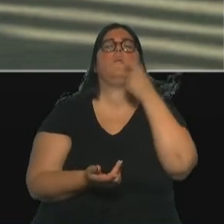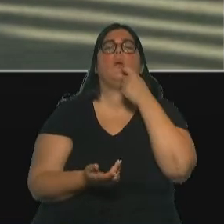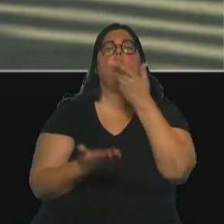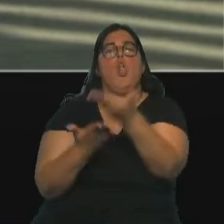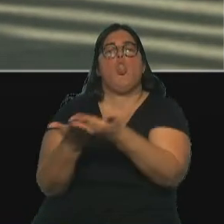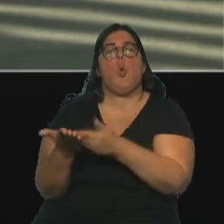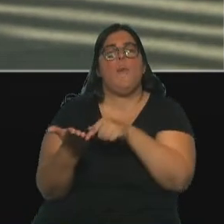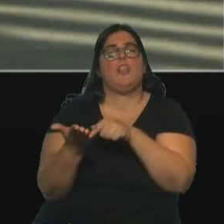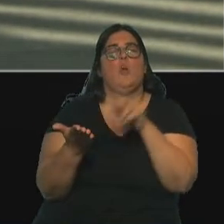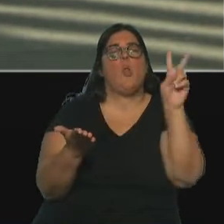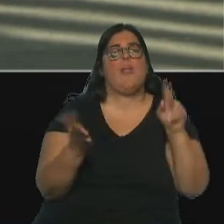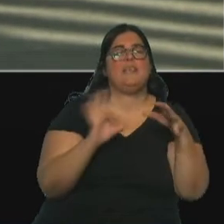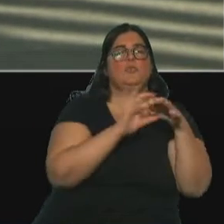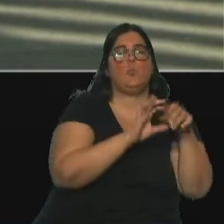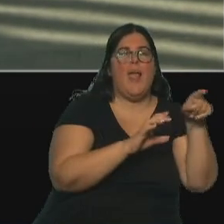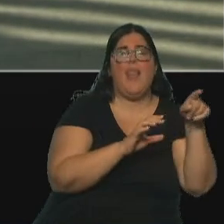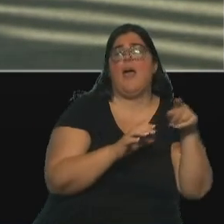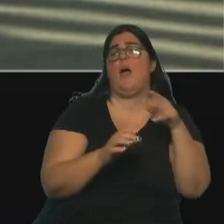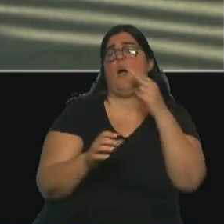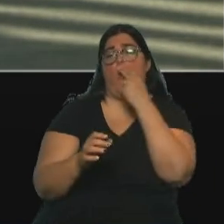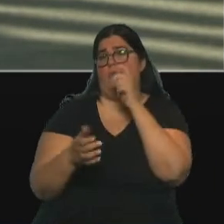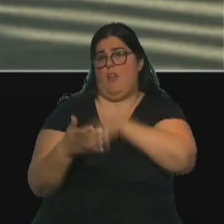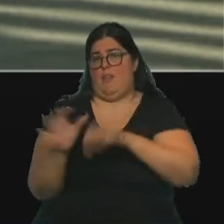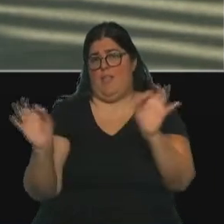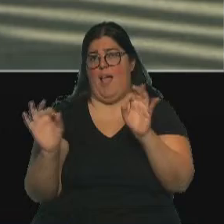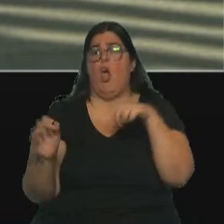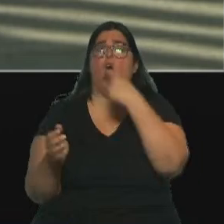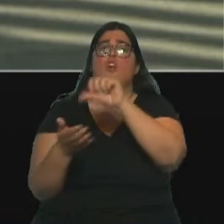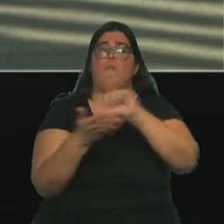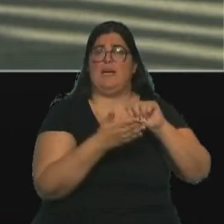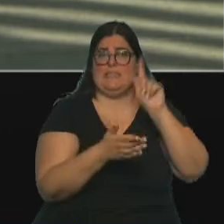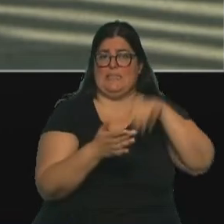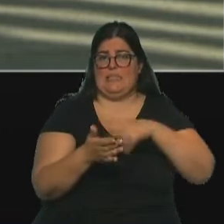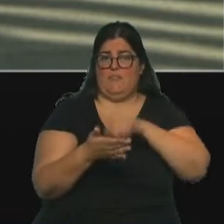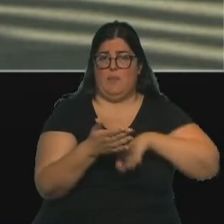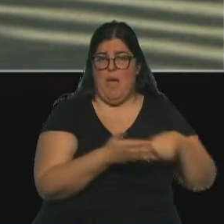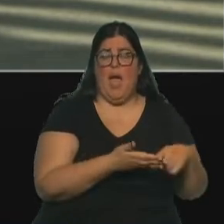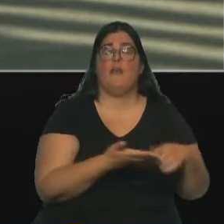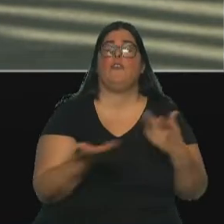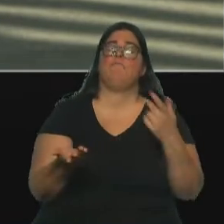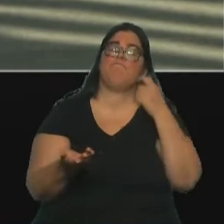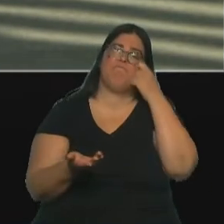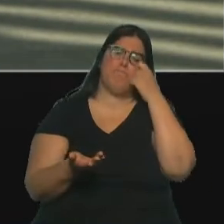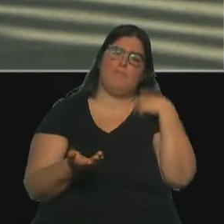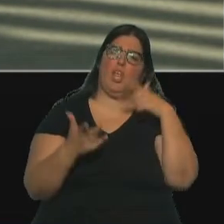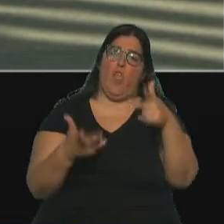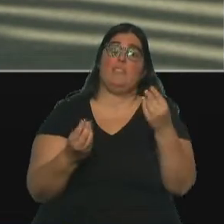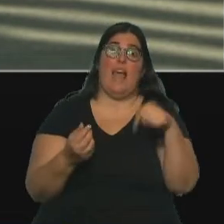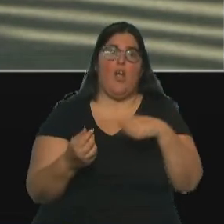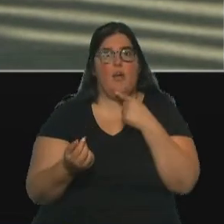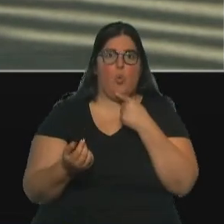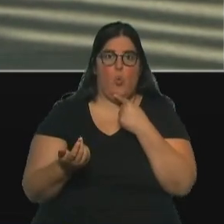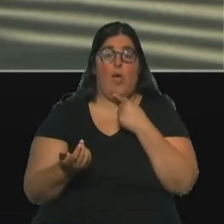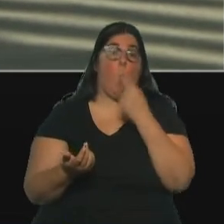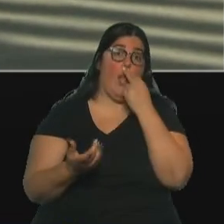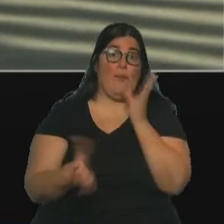relación a Venezuela no lo ha suscripto, a diferencia del resto de los países. Con esto quiero decir que también la incertidumbre de qué pasa ahora con Bolivia, que